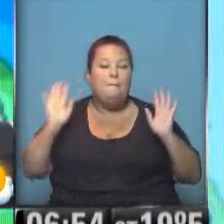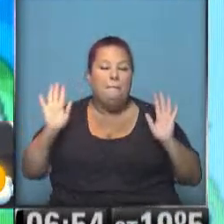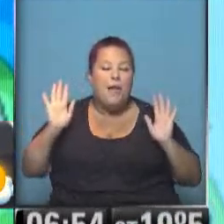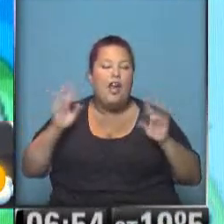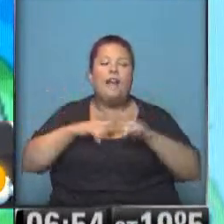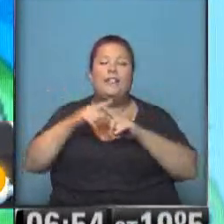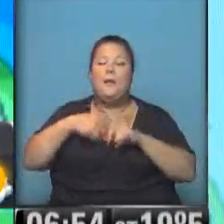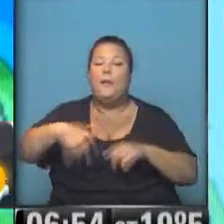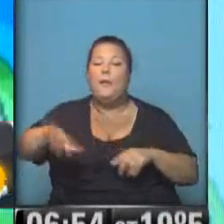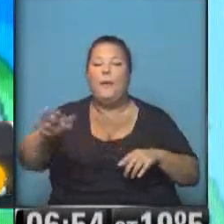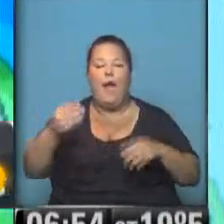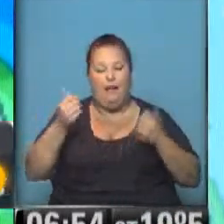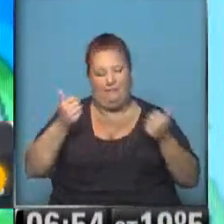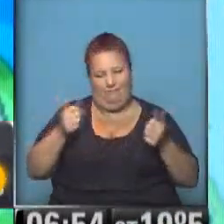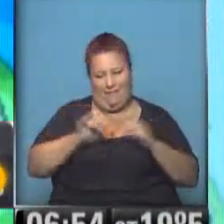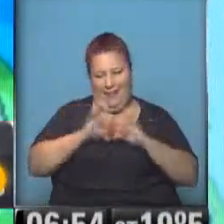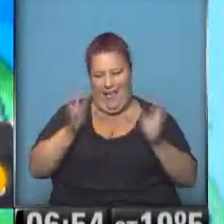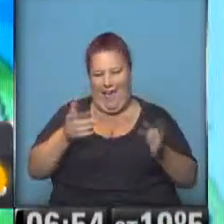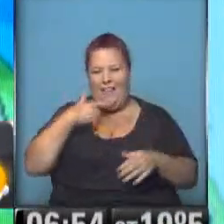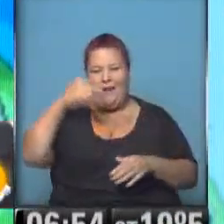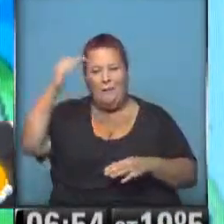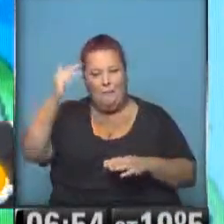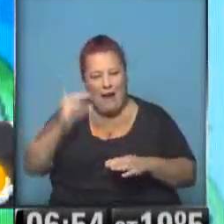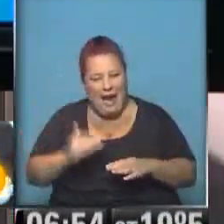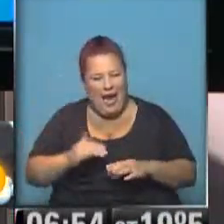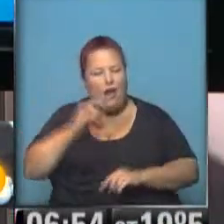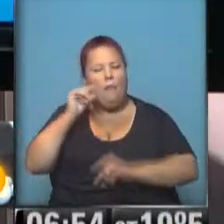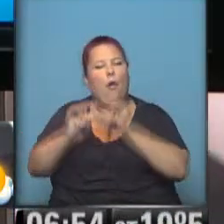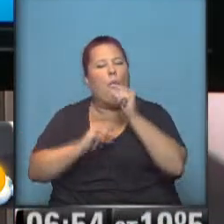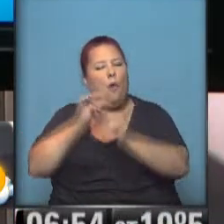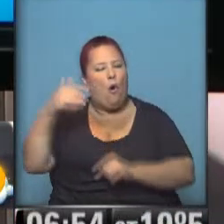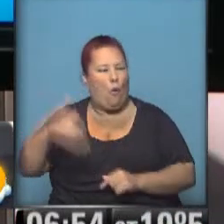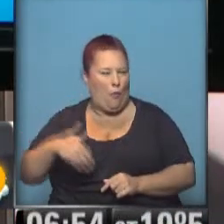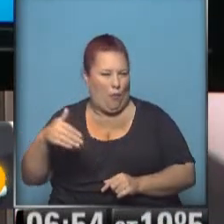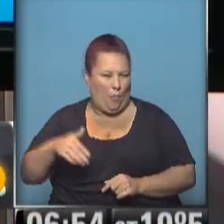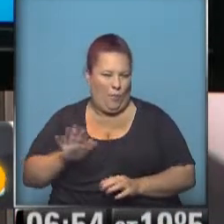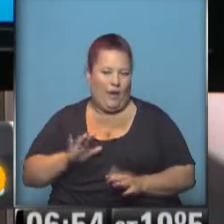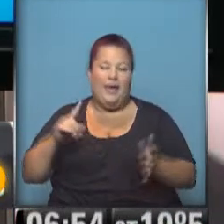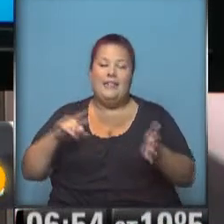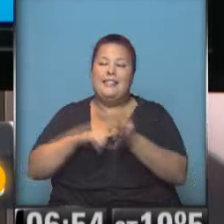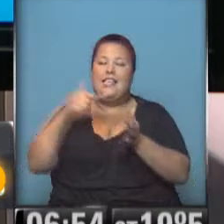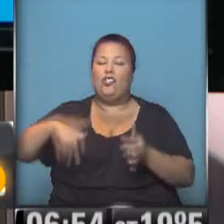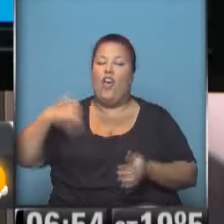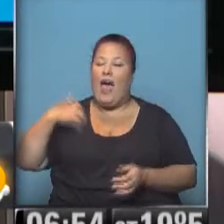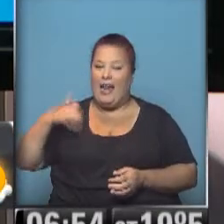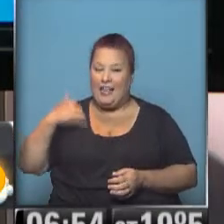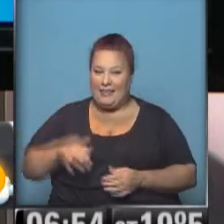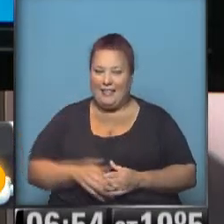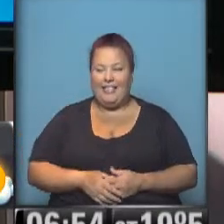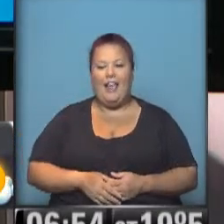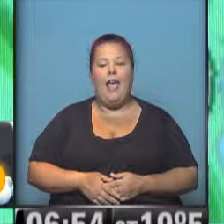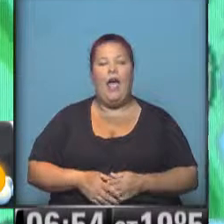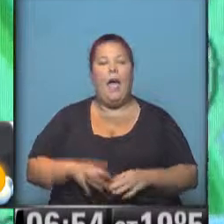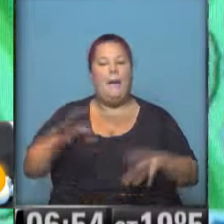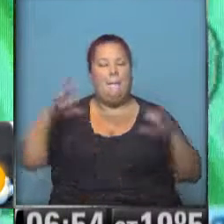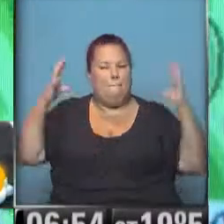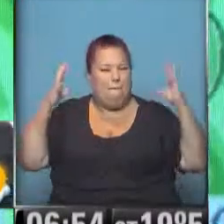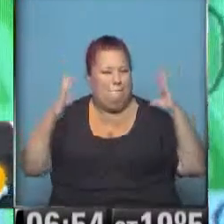tendencia es clarísima, ¿eh? Va a ir disminuyendo, pero muy lento. Zona central del país, alta